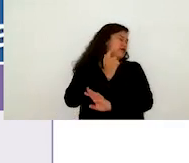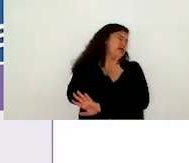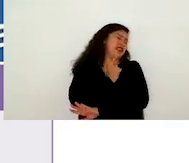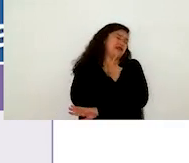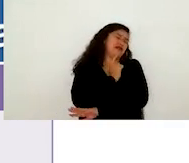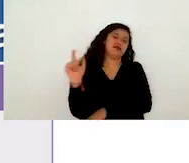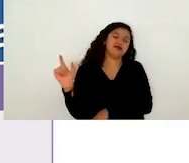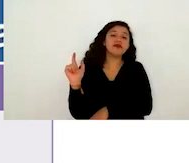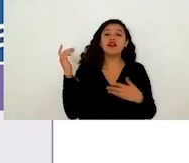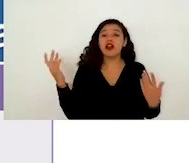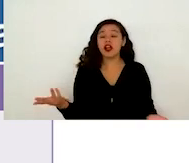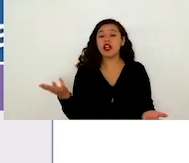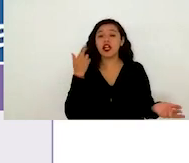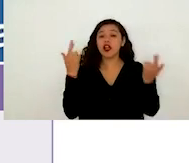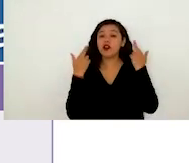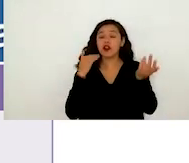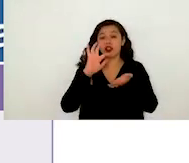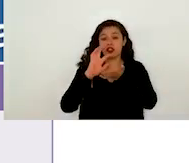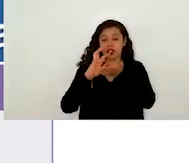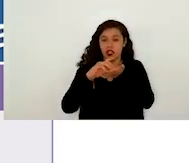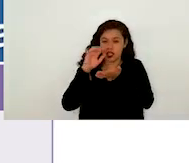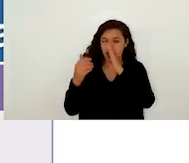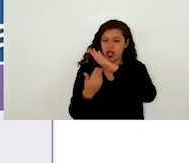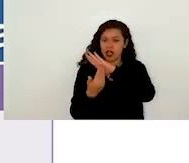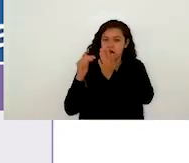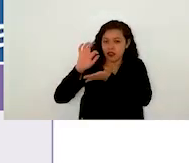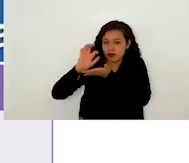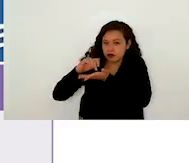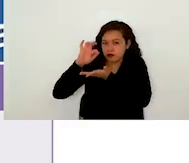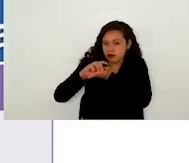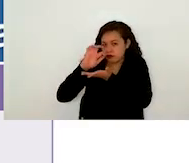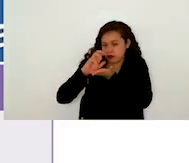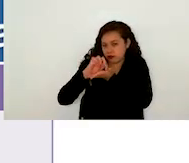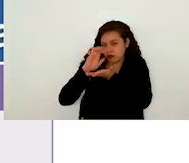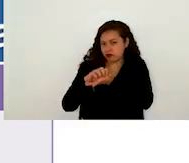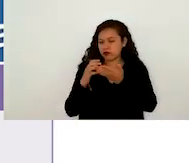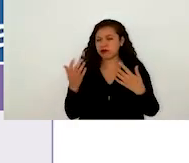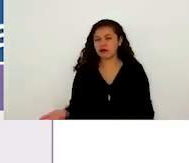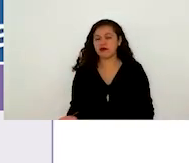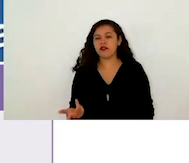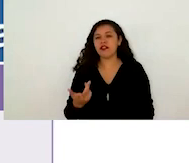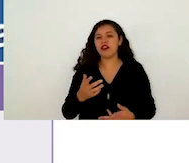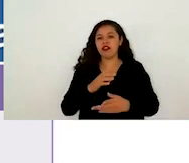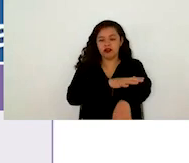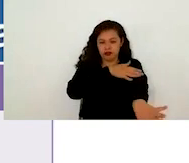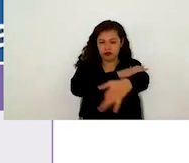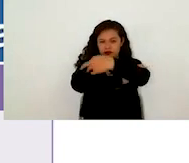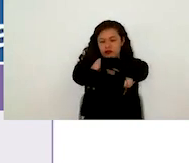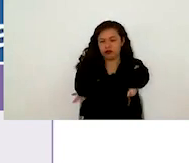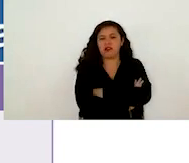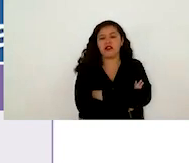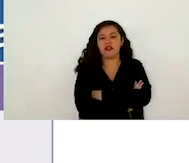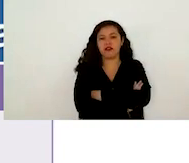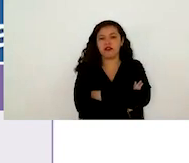hacer en la mesa con los dedos lo que decían mantener los brazos cruzados caerse para